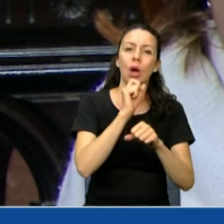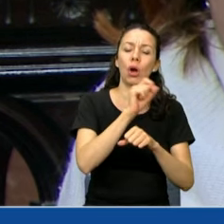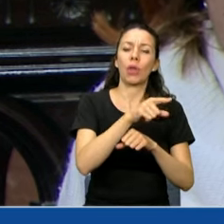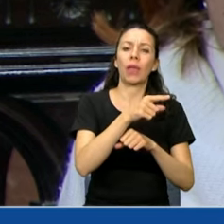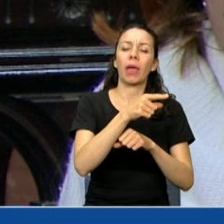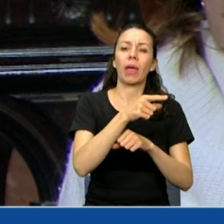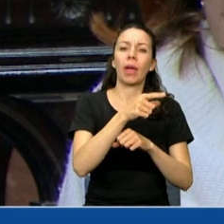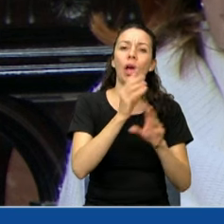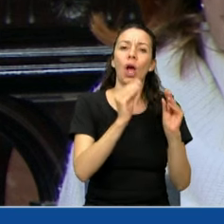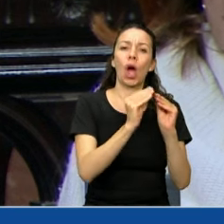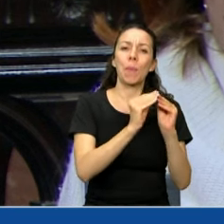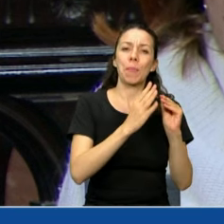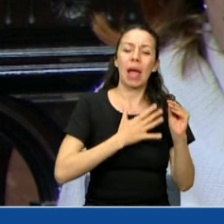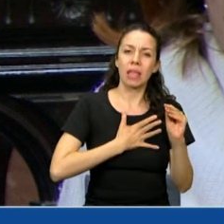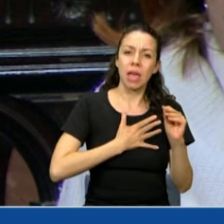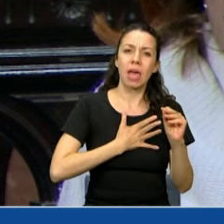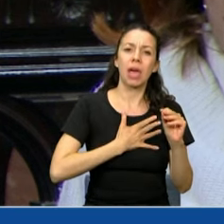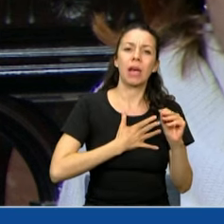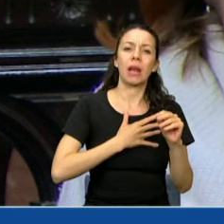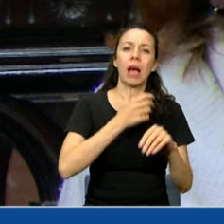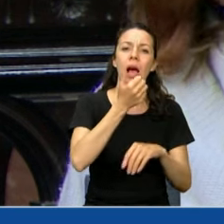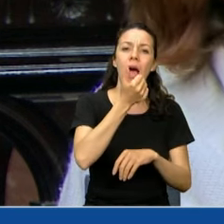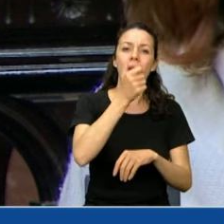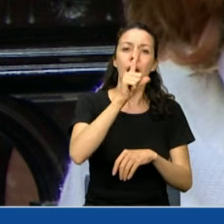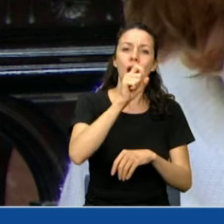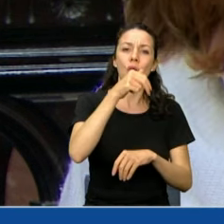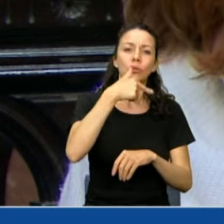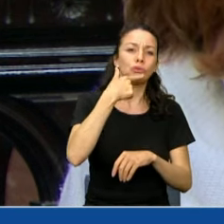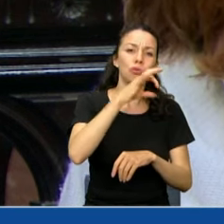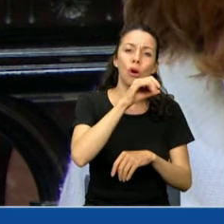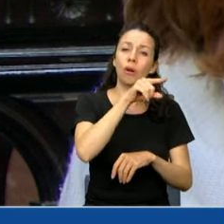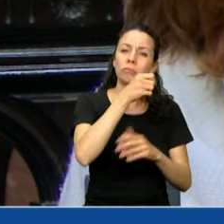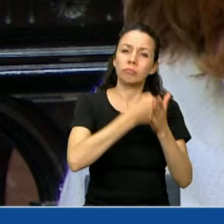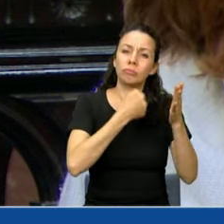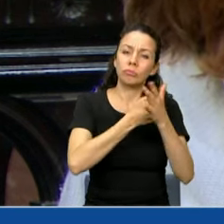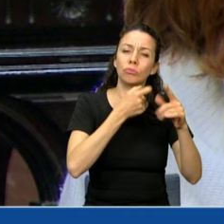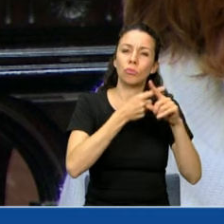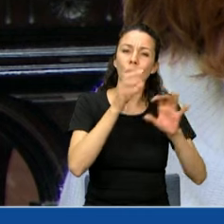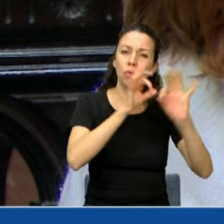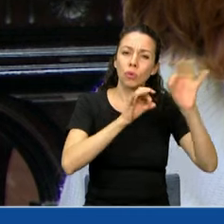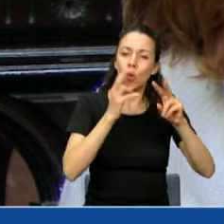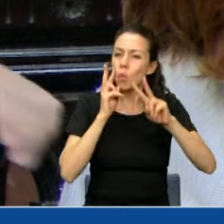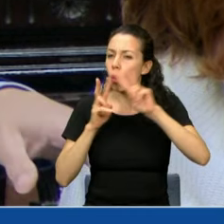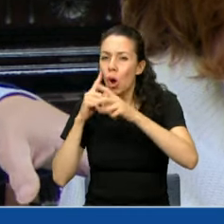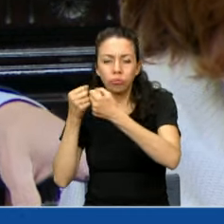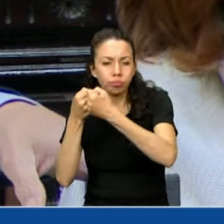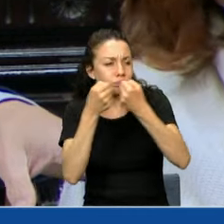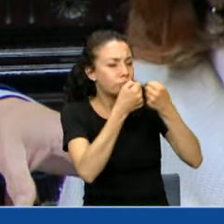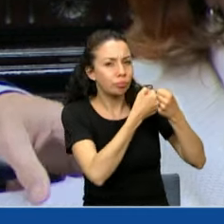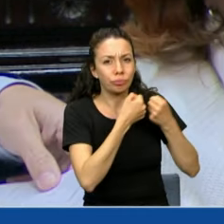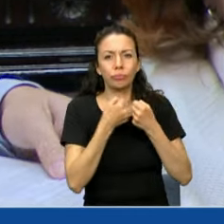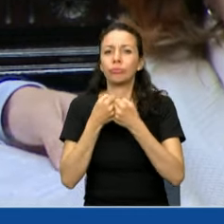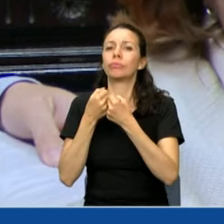nuestra compañera constanza Alonso quien ha militado este proyecto quien ha buscado los consensos